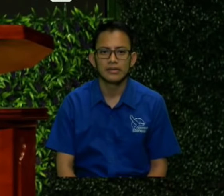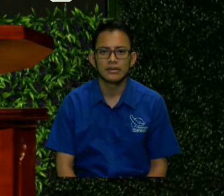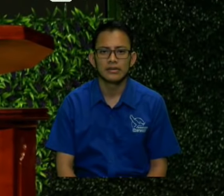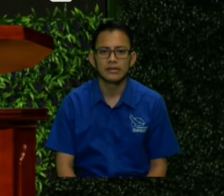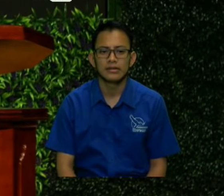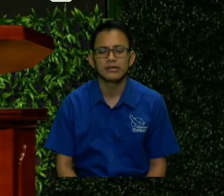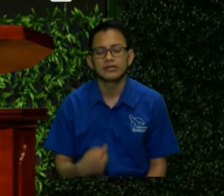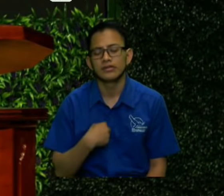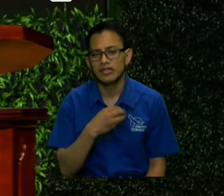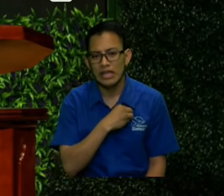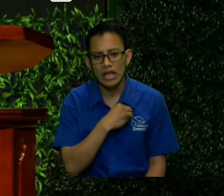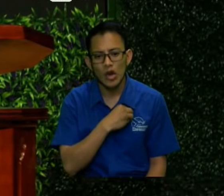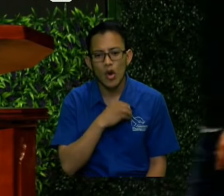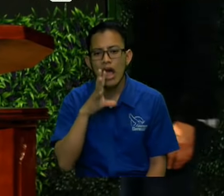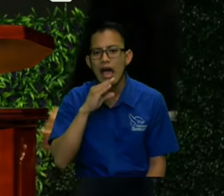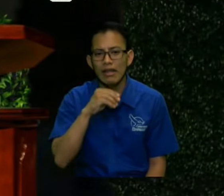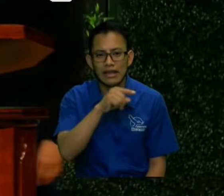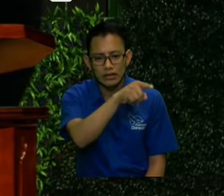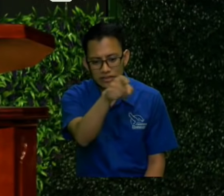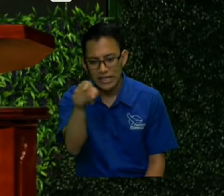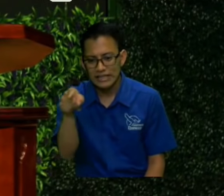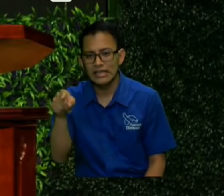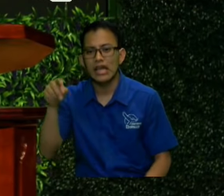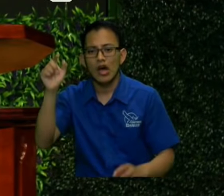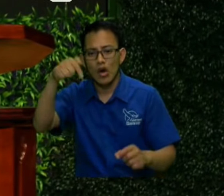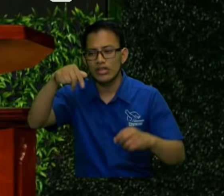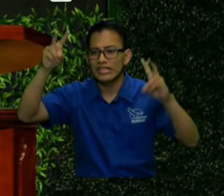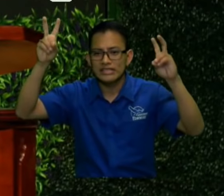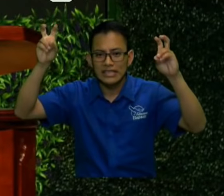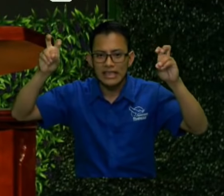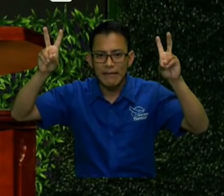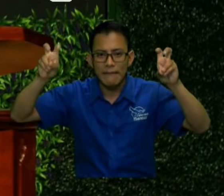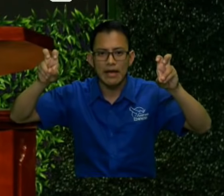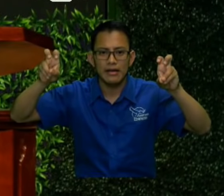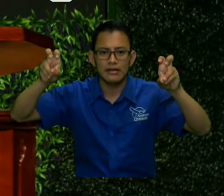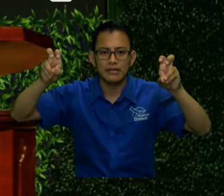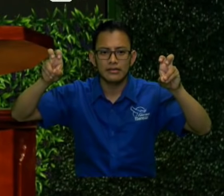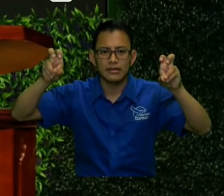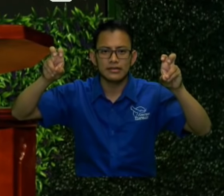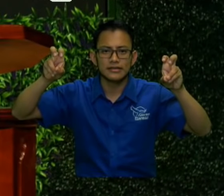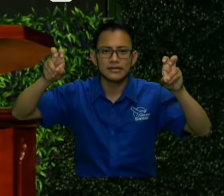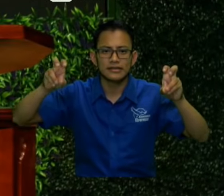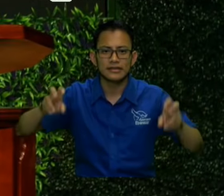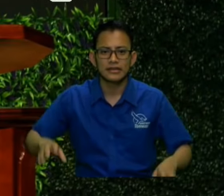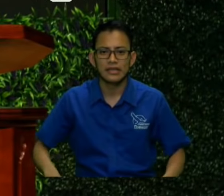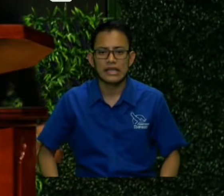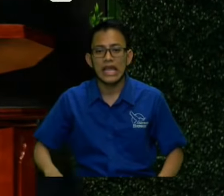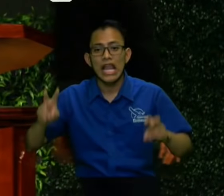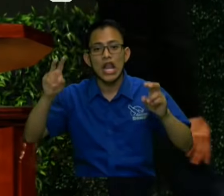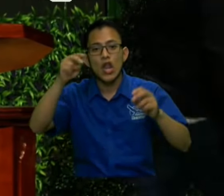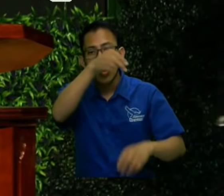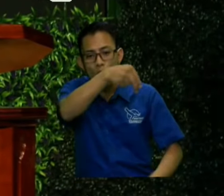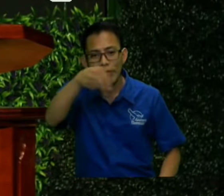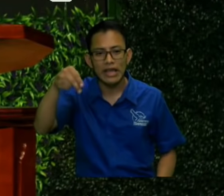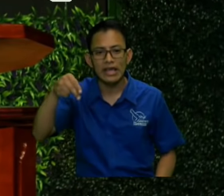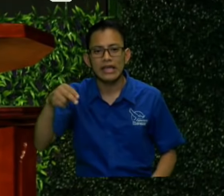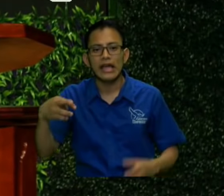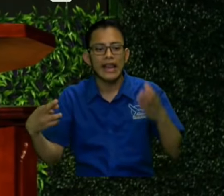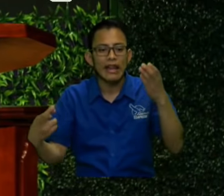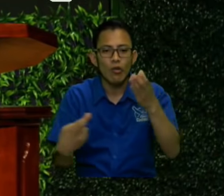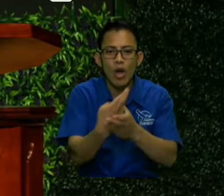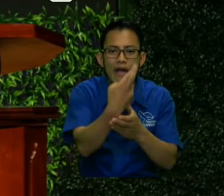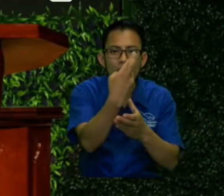Quisiera hablarles a ustedes de este tema que yo le he puesto: el renuevo que